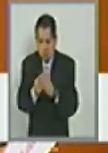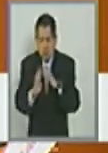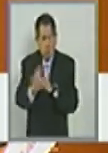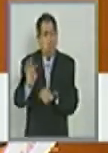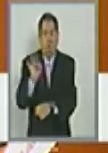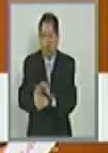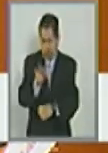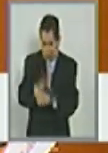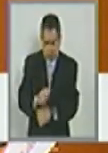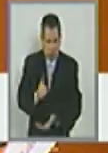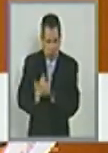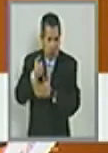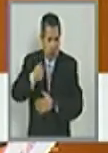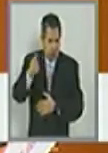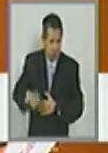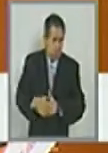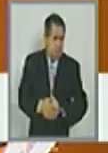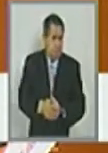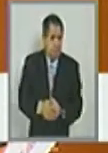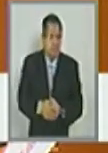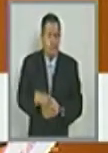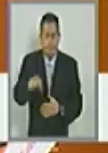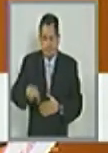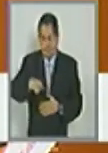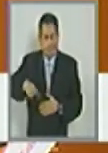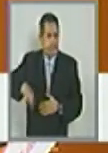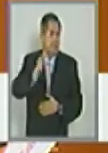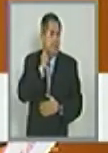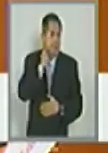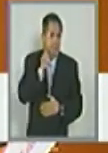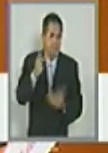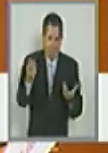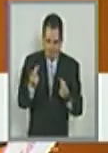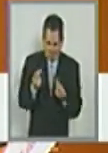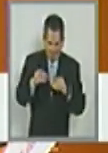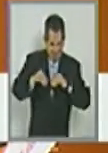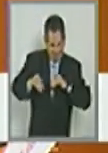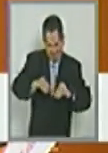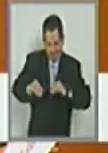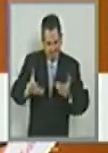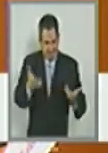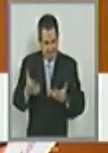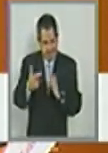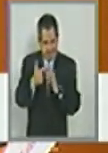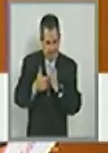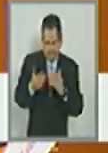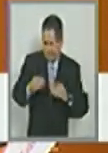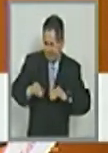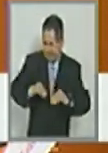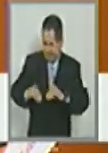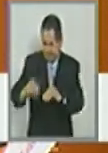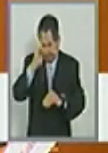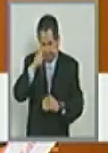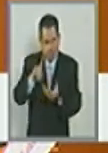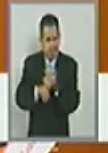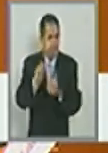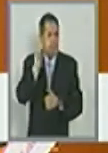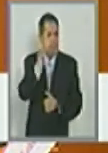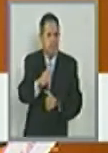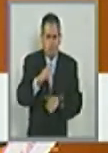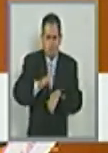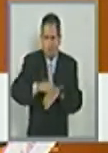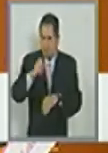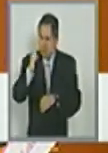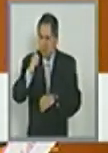migrantes. En suma, desde aquí se están emprendiendo todas las acciones posibles para resolver de la manera